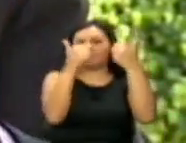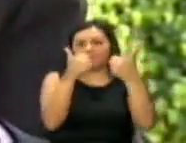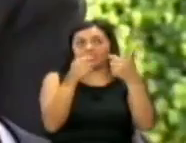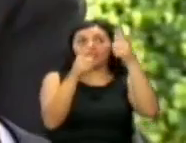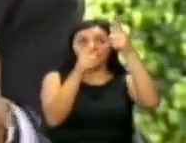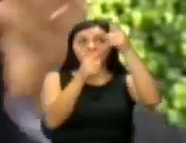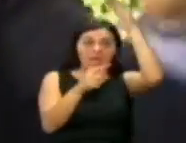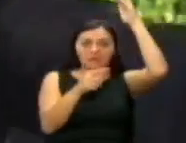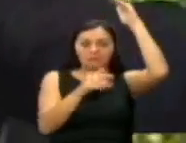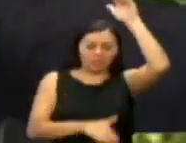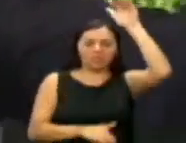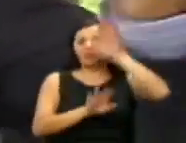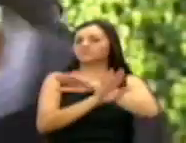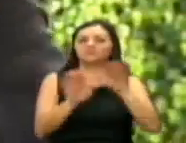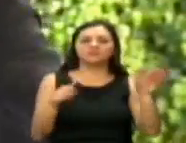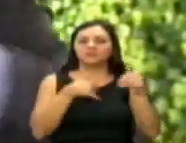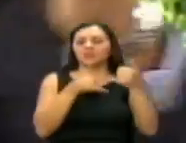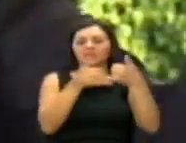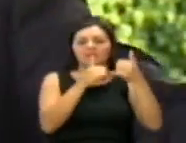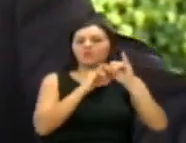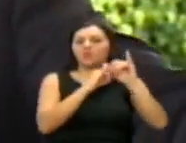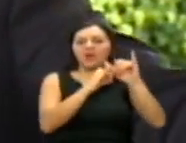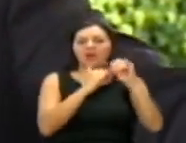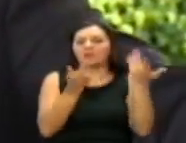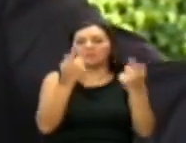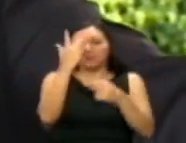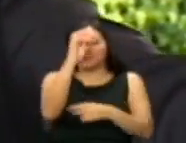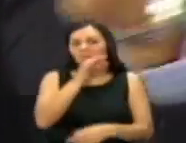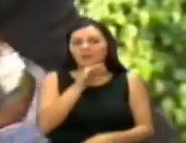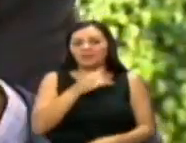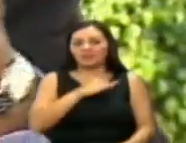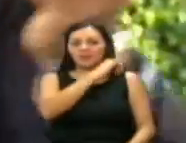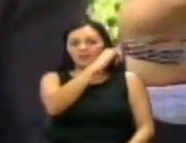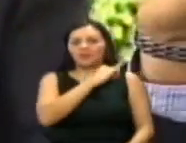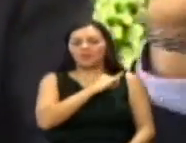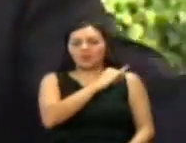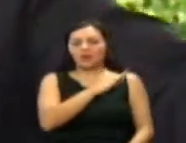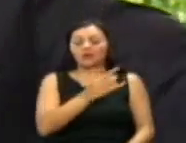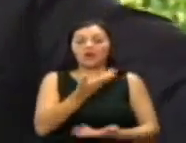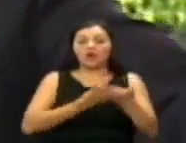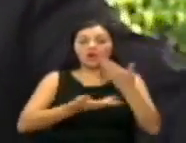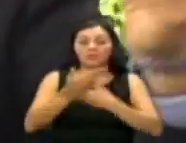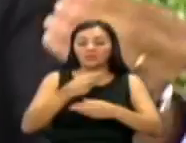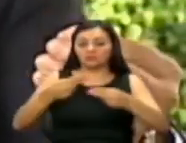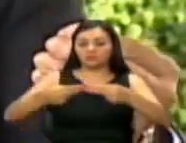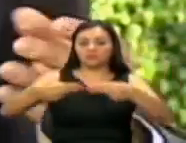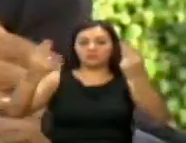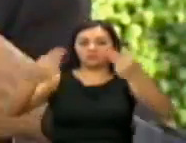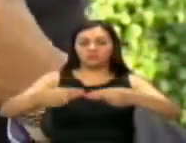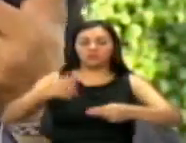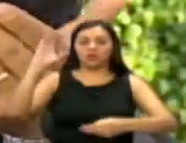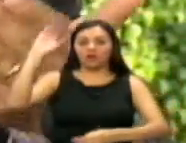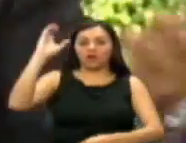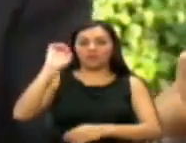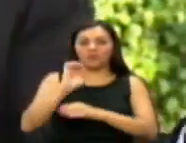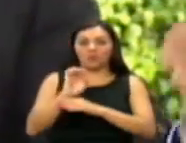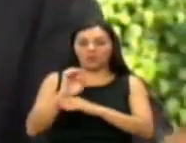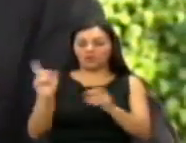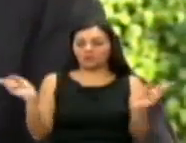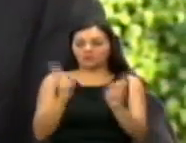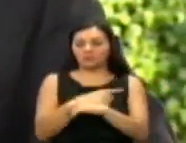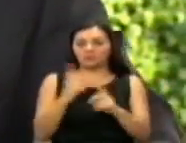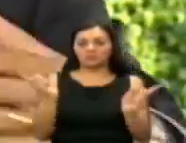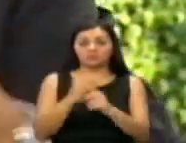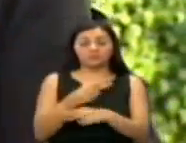las consecuencias. Entonces prácticamente existe solo comercio unilateral en la frontera, de Colombia a Ecuador. Los transportistas pesados no